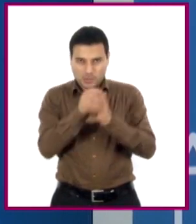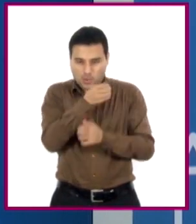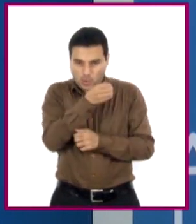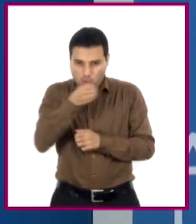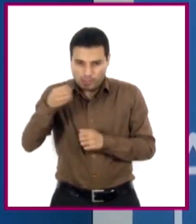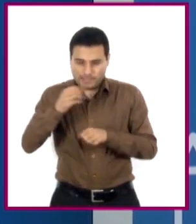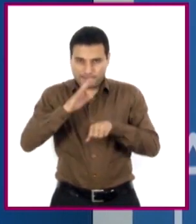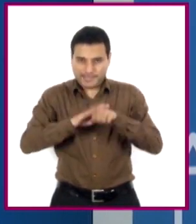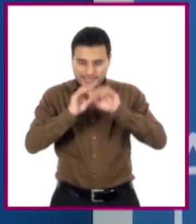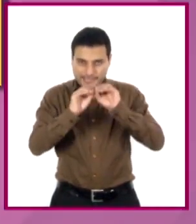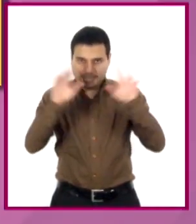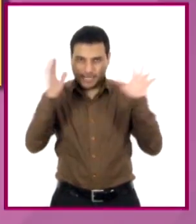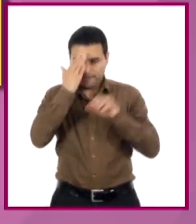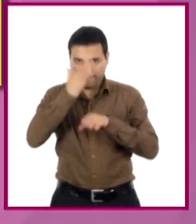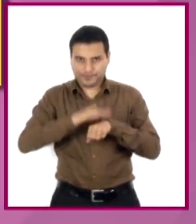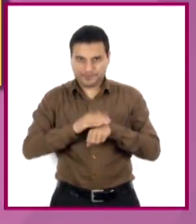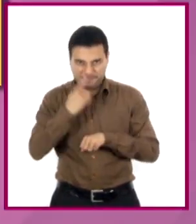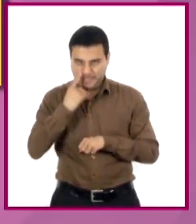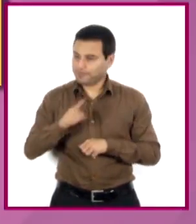y presente.